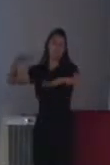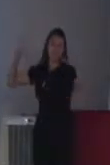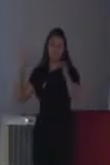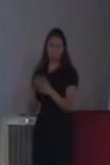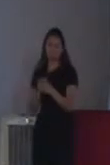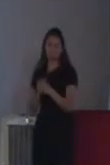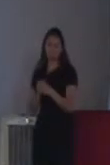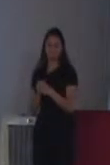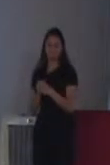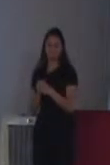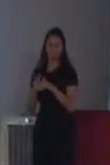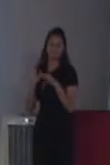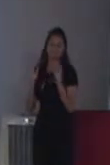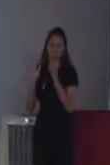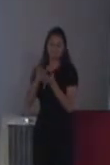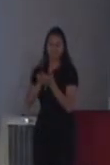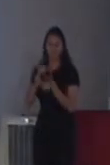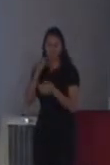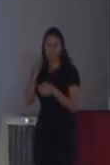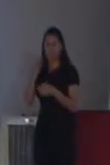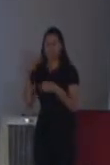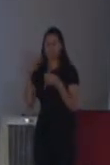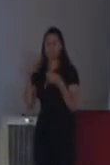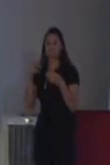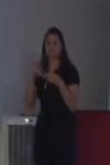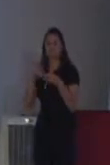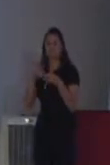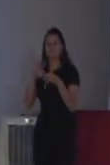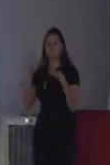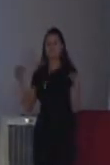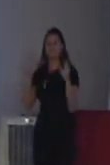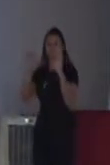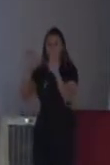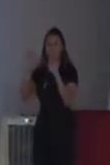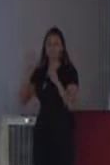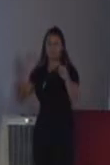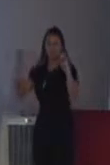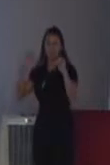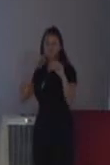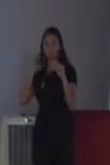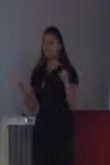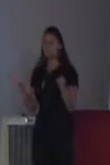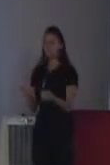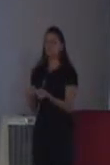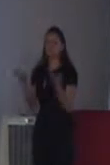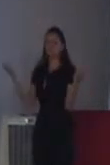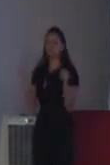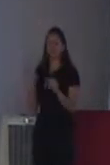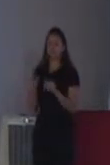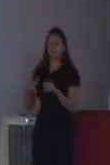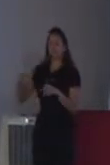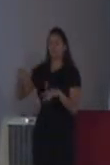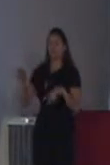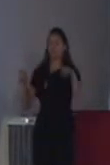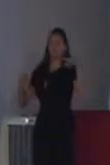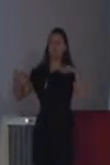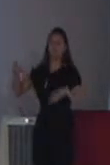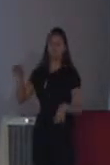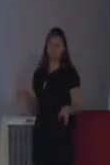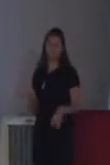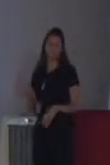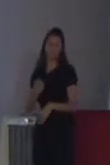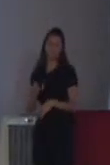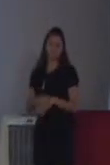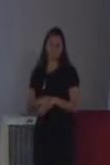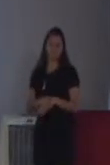como diría uno de los versos del himno nacional, salimos muchos volando. Eso, digamos,